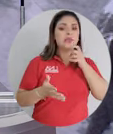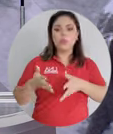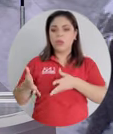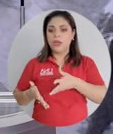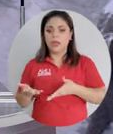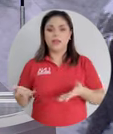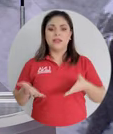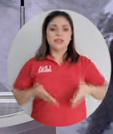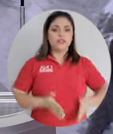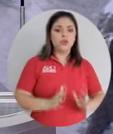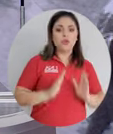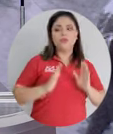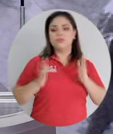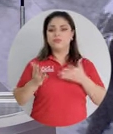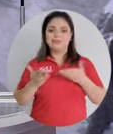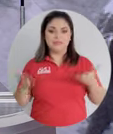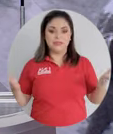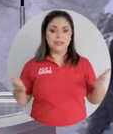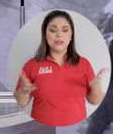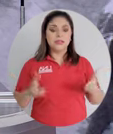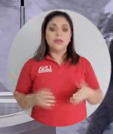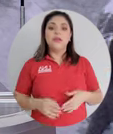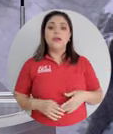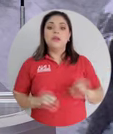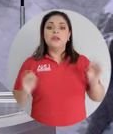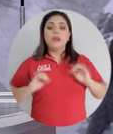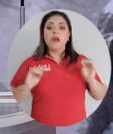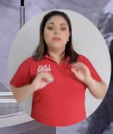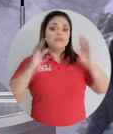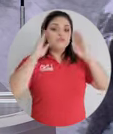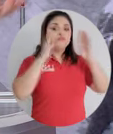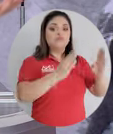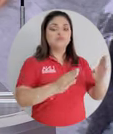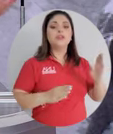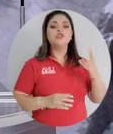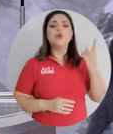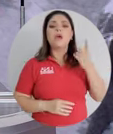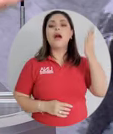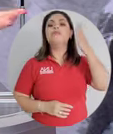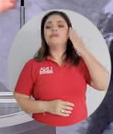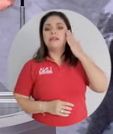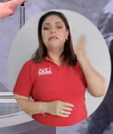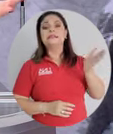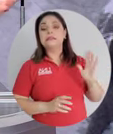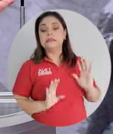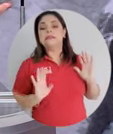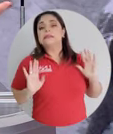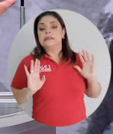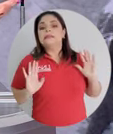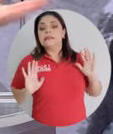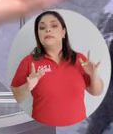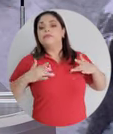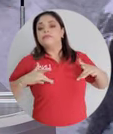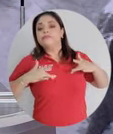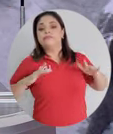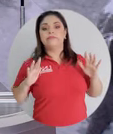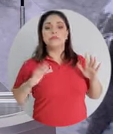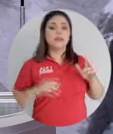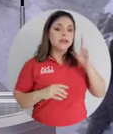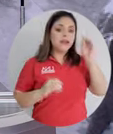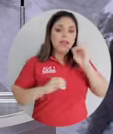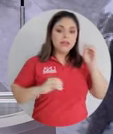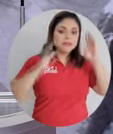del cuidado, en fin, parece que no son atendidos. Simplemente se sabe que es un número que está ahí, pero no hemos notado